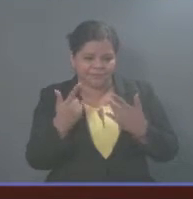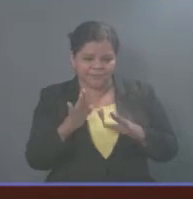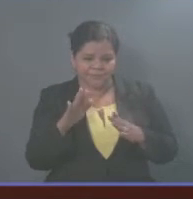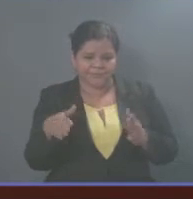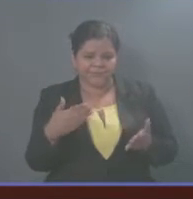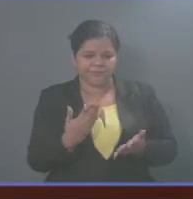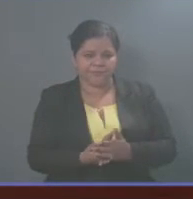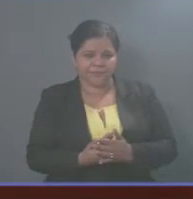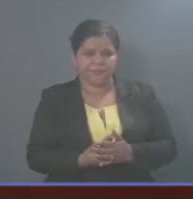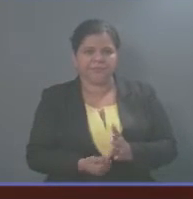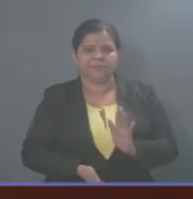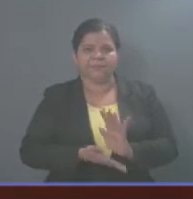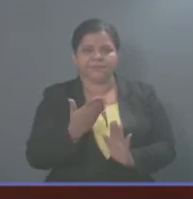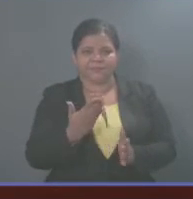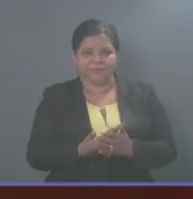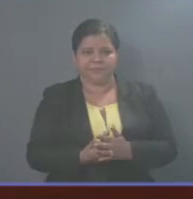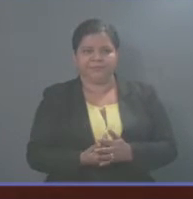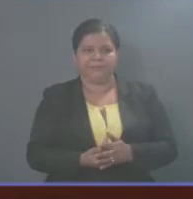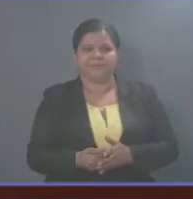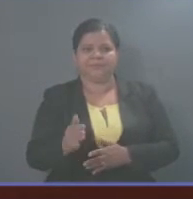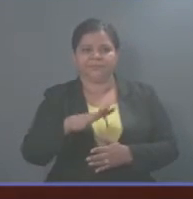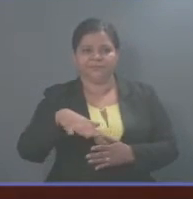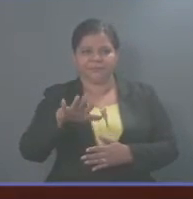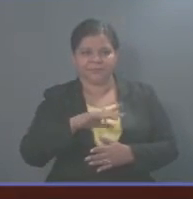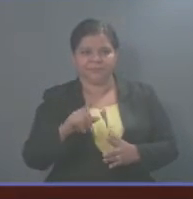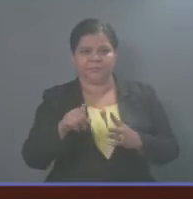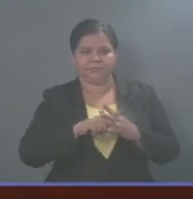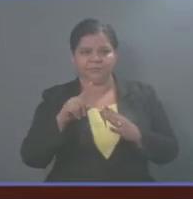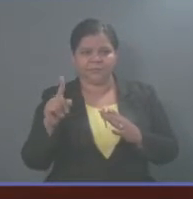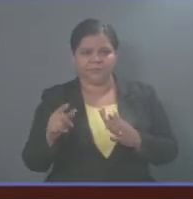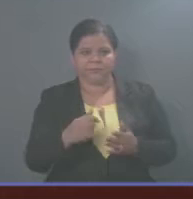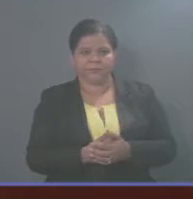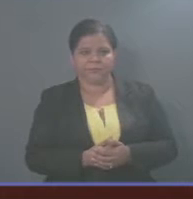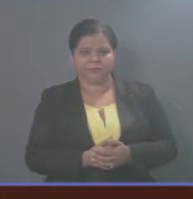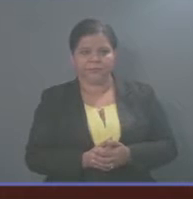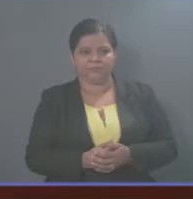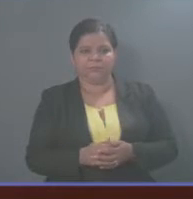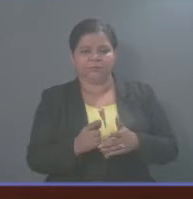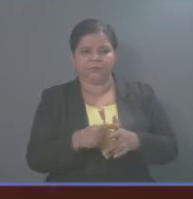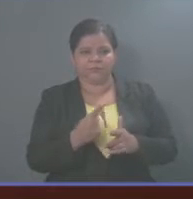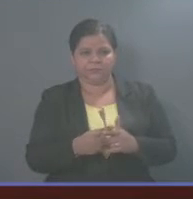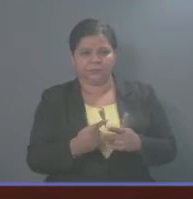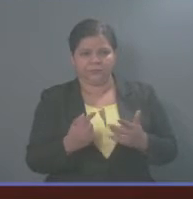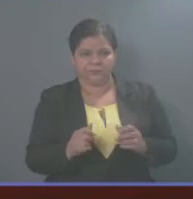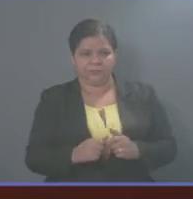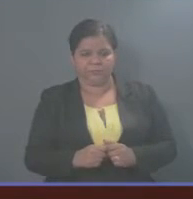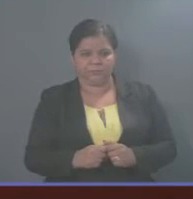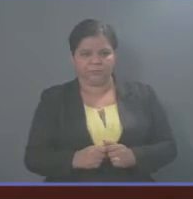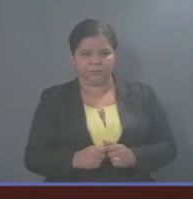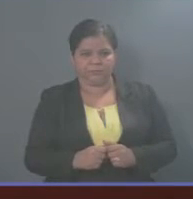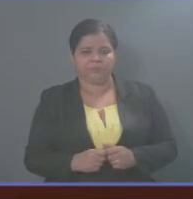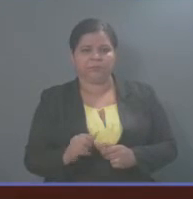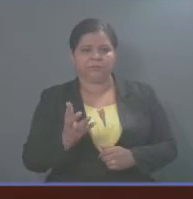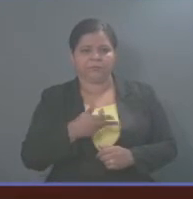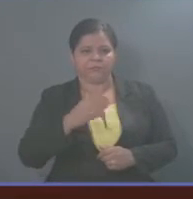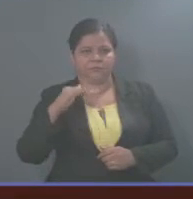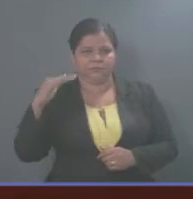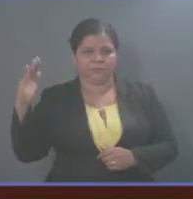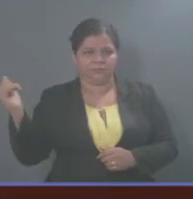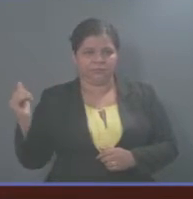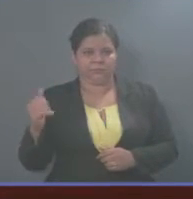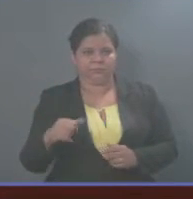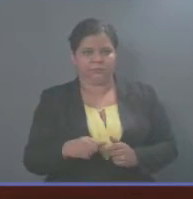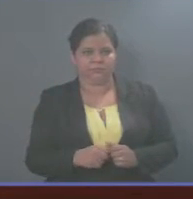emita pronunciamiento público en el marco de la migración no segura de los menores de edad de nuestro país en